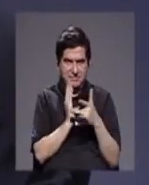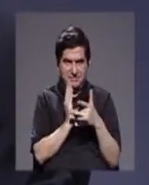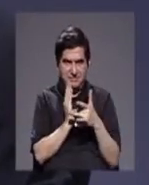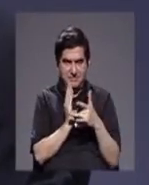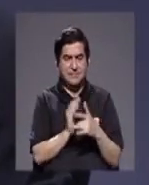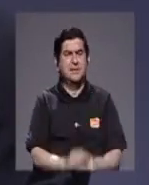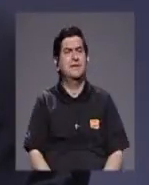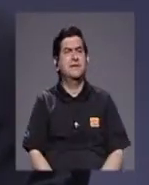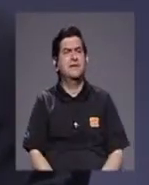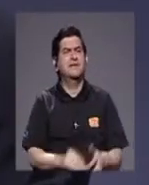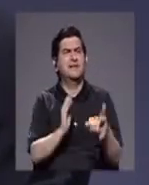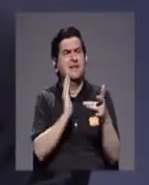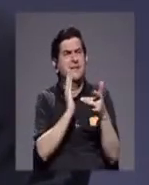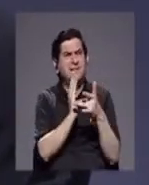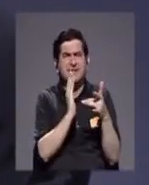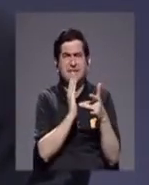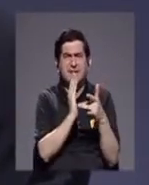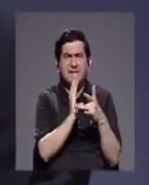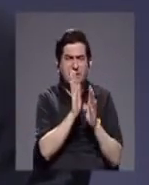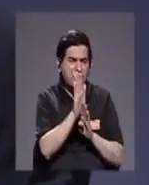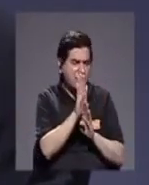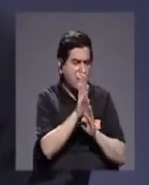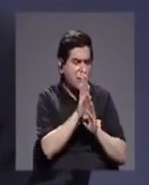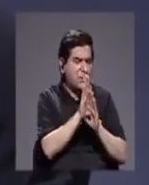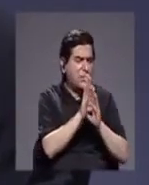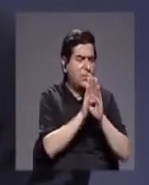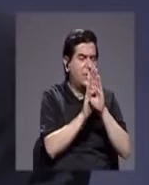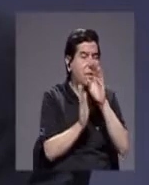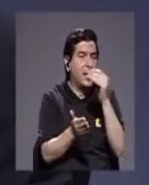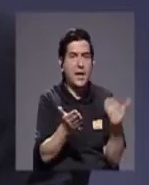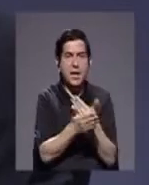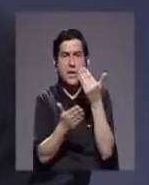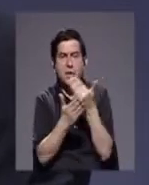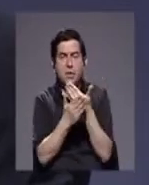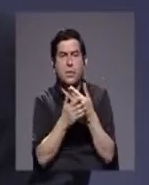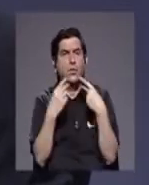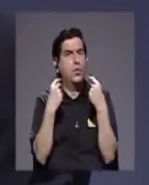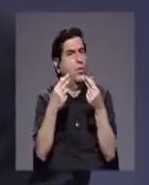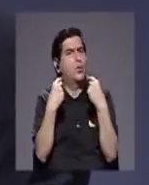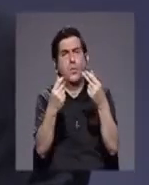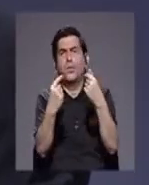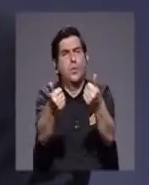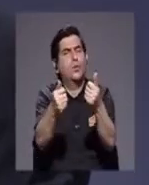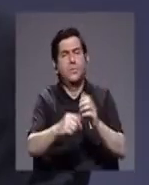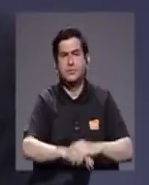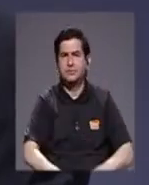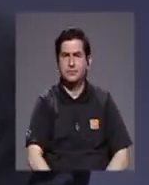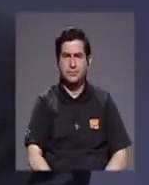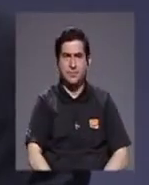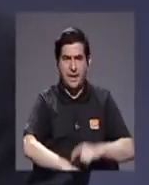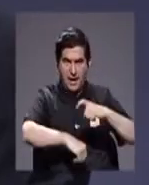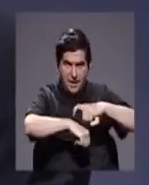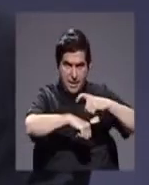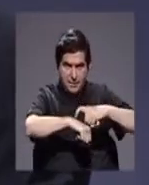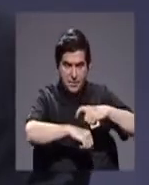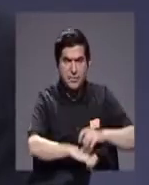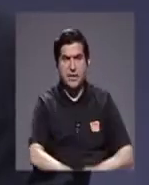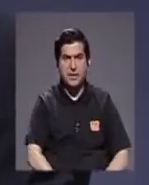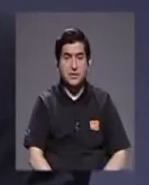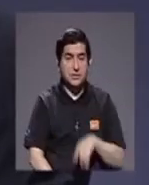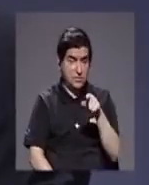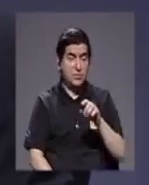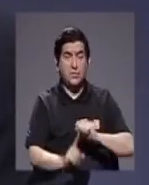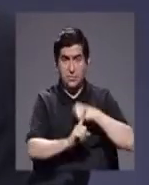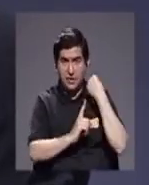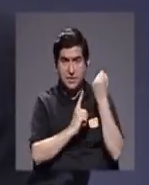la tecnología, el desarrollo y la innovación van muy rápido. Entonces, a la hora de tener esa